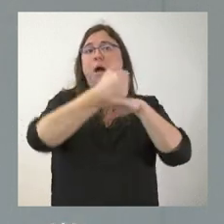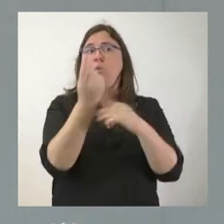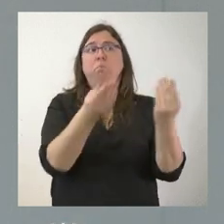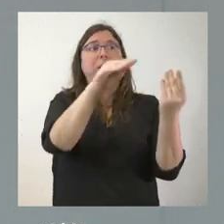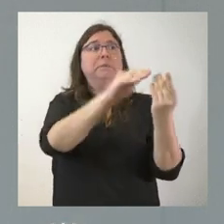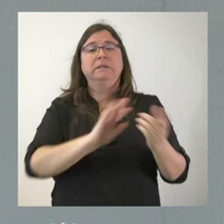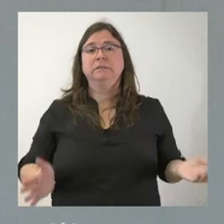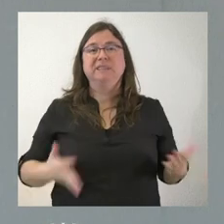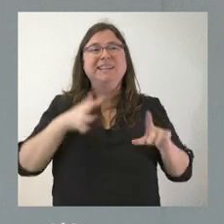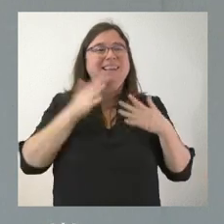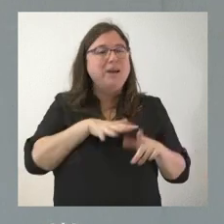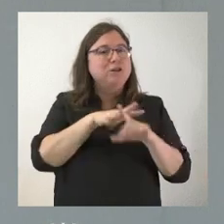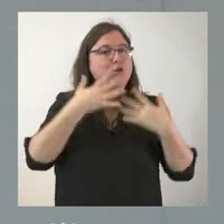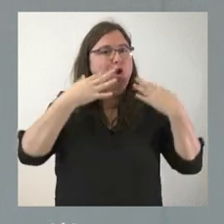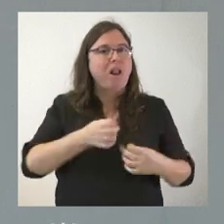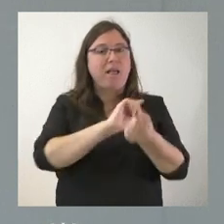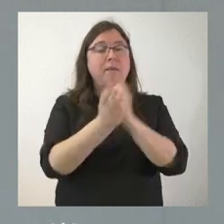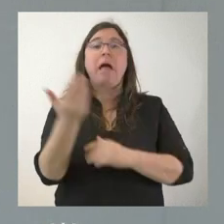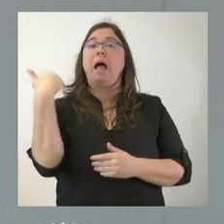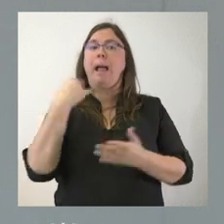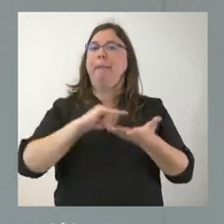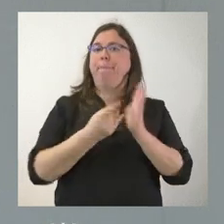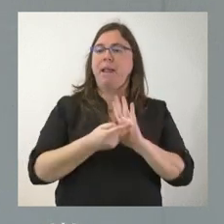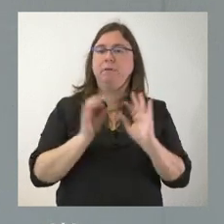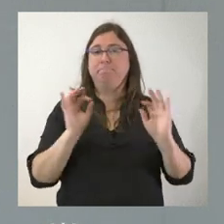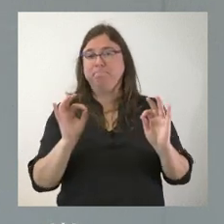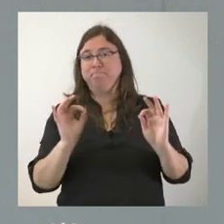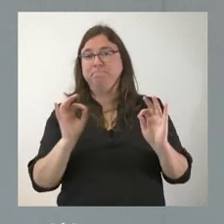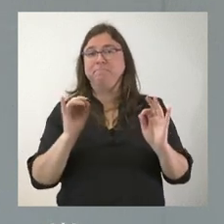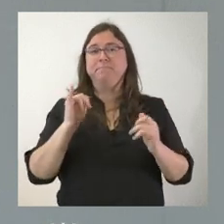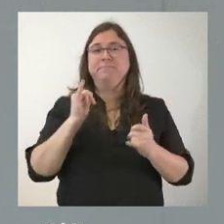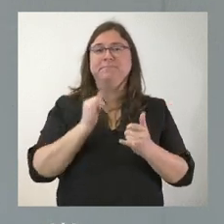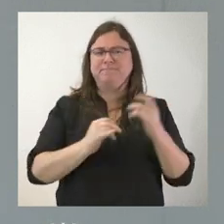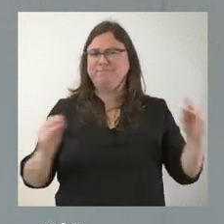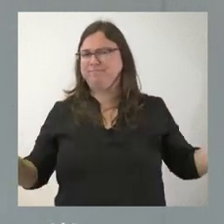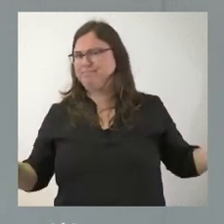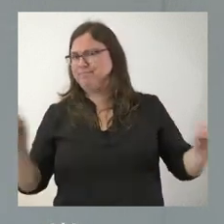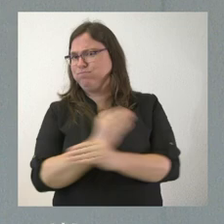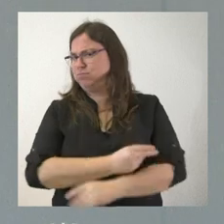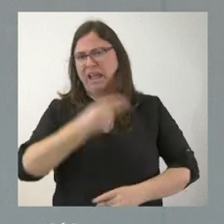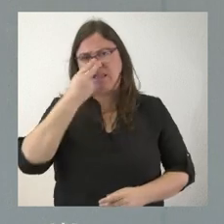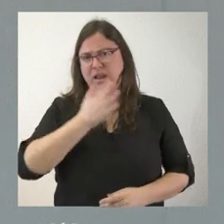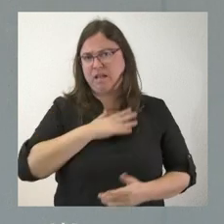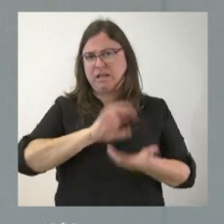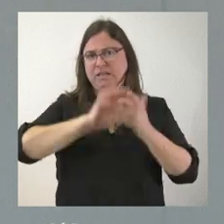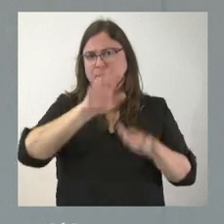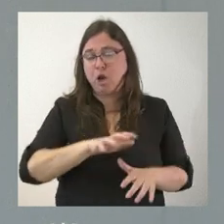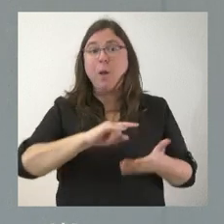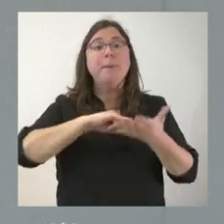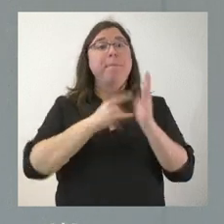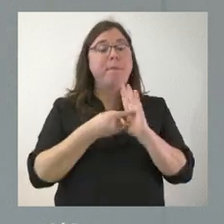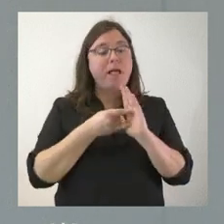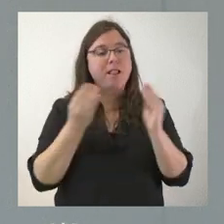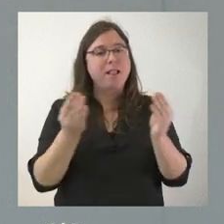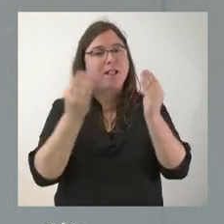es cambiar la realidad de las cosas y por tanto que donde habían los planes que eran claramente contrarios a los intereses de Castilla y león que Esos planes empiecen